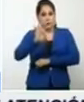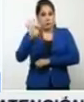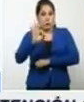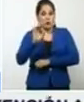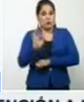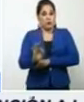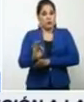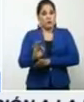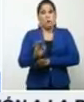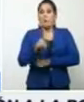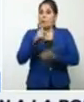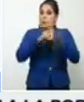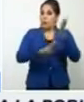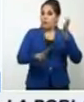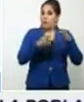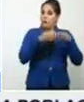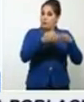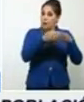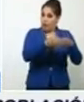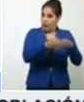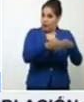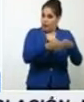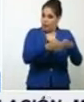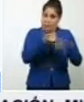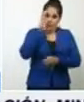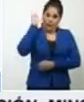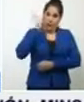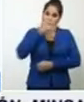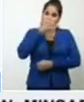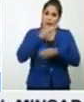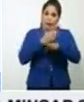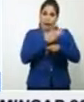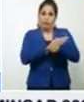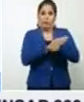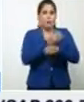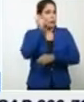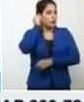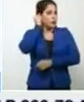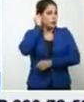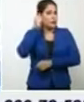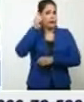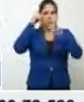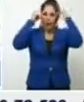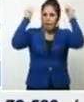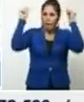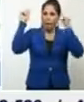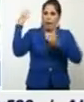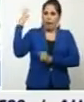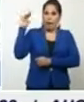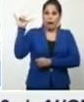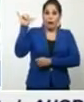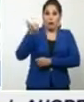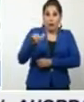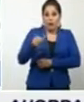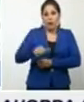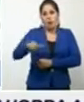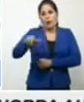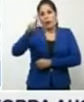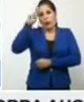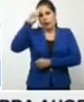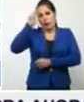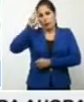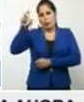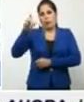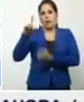les decía, la provincia de Granma, que presentó un caso por la entrada de esta señora a nuestro país. En el caso de La